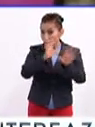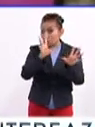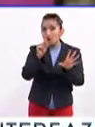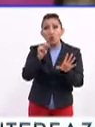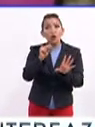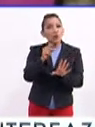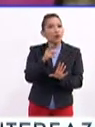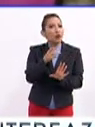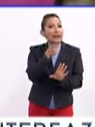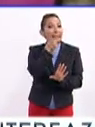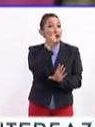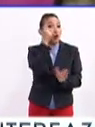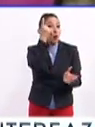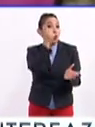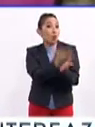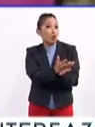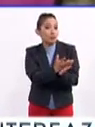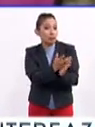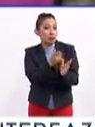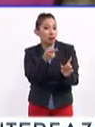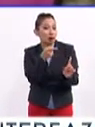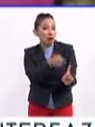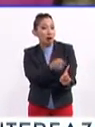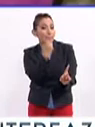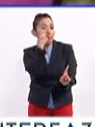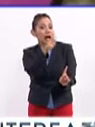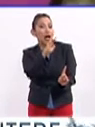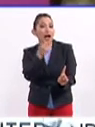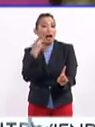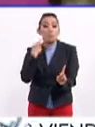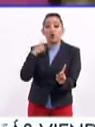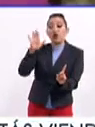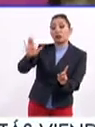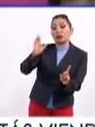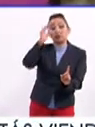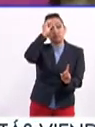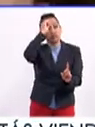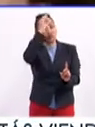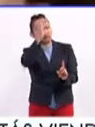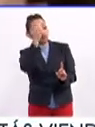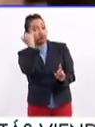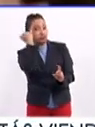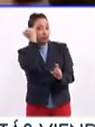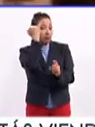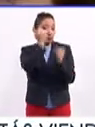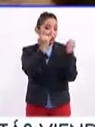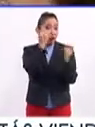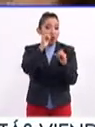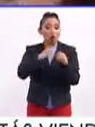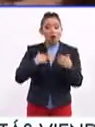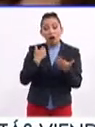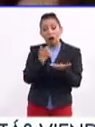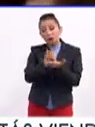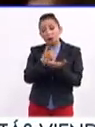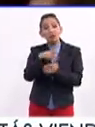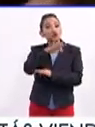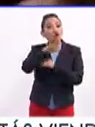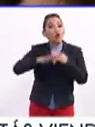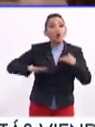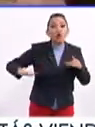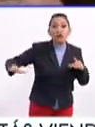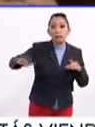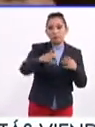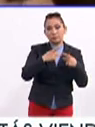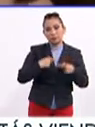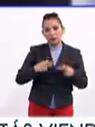me refiero solamente a políticos, intelectuales o activistas, sino a